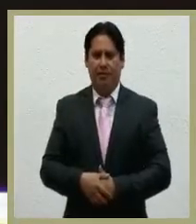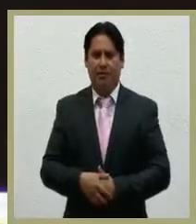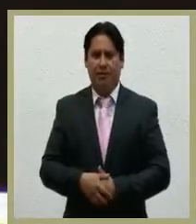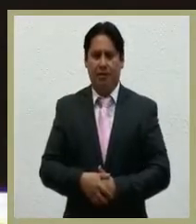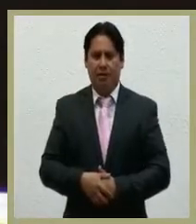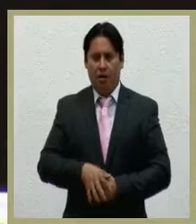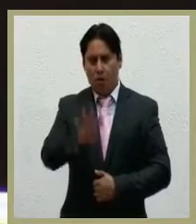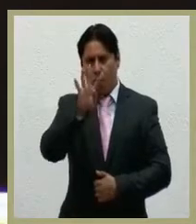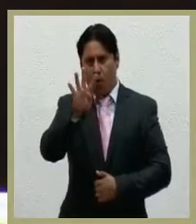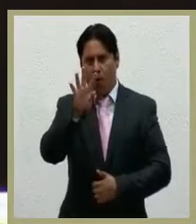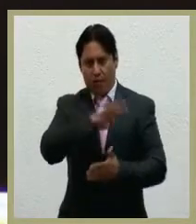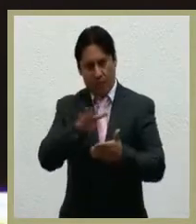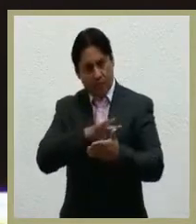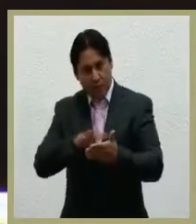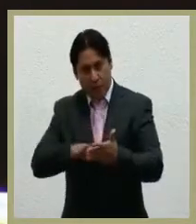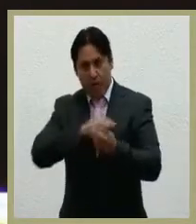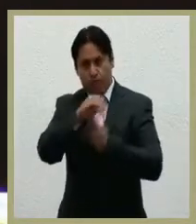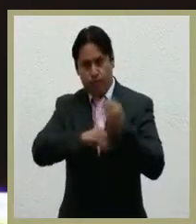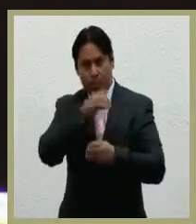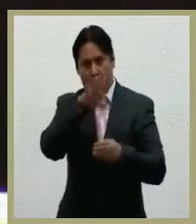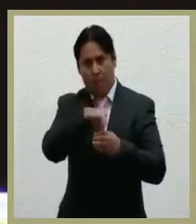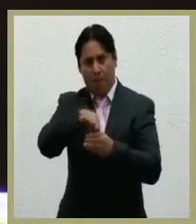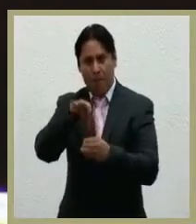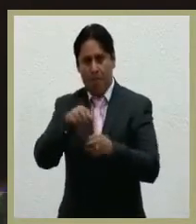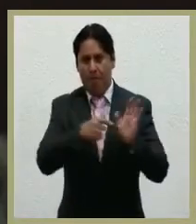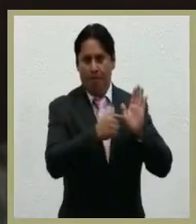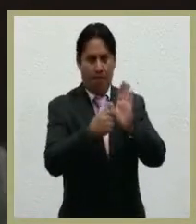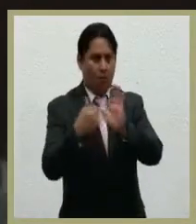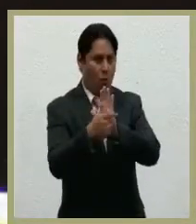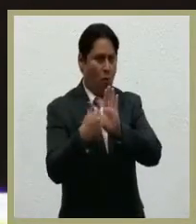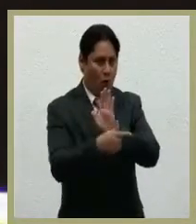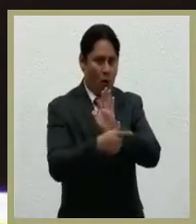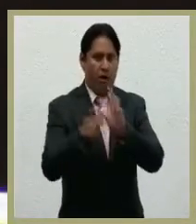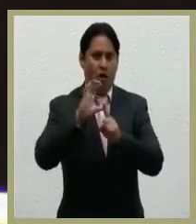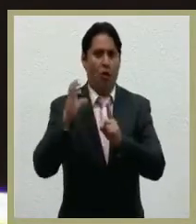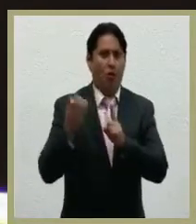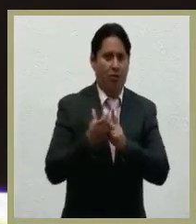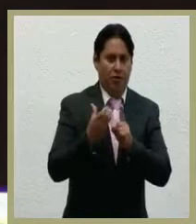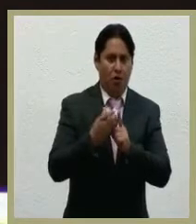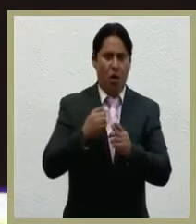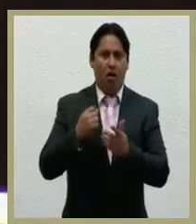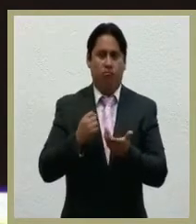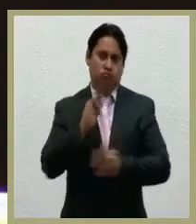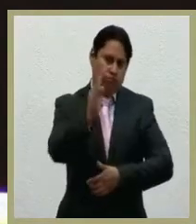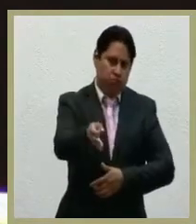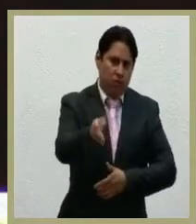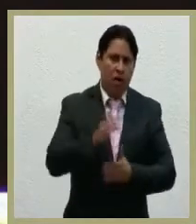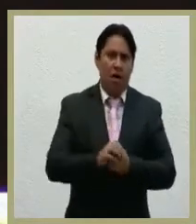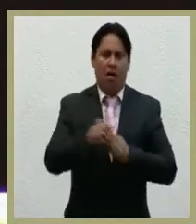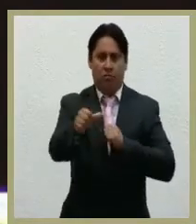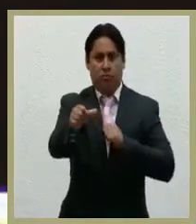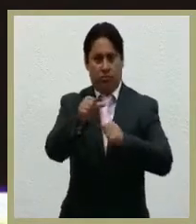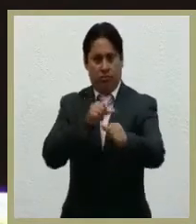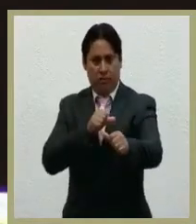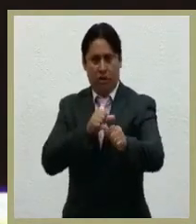4. Lectura, discusión y votación del dictamen que presenta la Comisión de Hacienda relativo a la autorización para realizar permuta entre